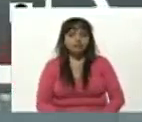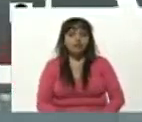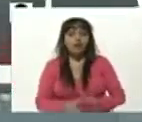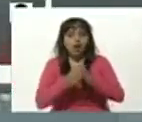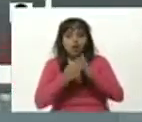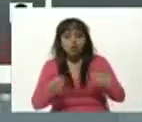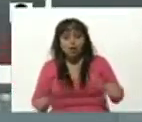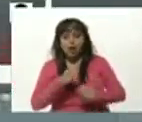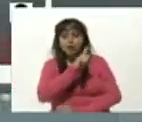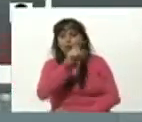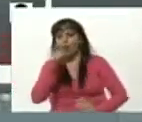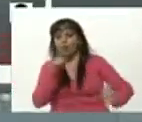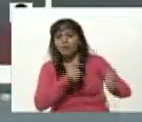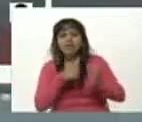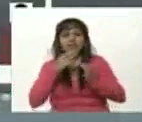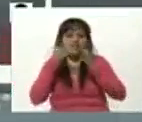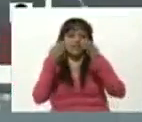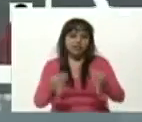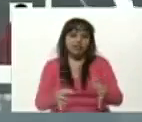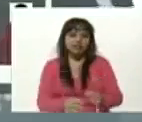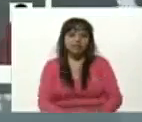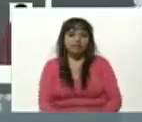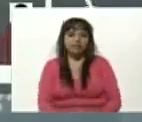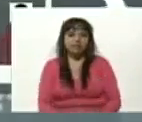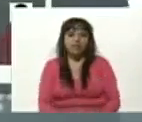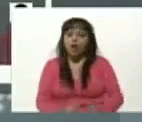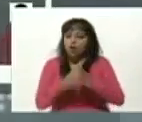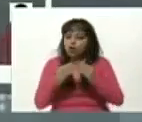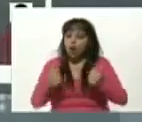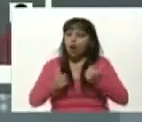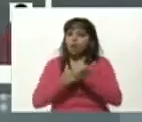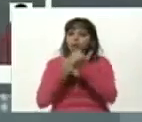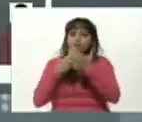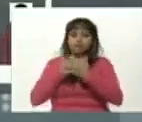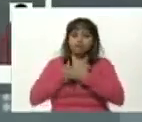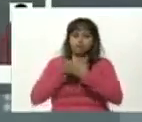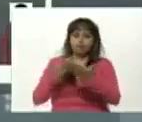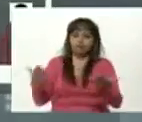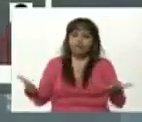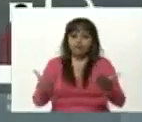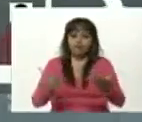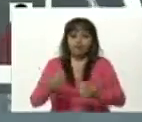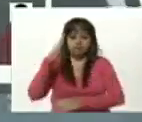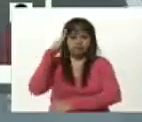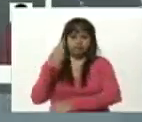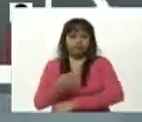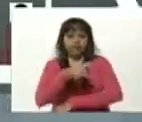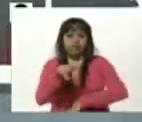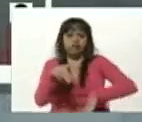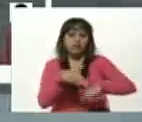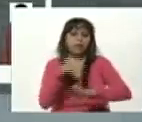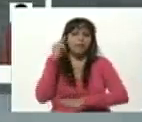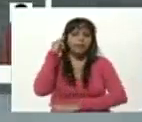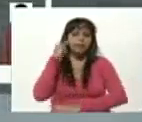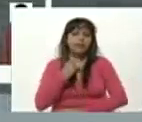y absoluta verdad. Todo mi apoyo. Y toda la Fuerza Armada Nacional